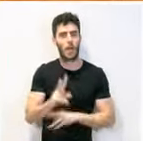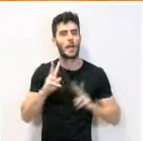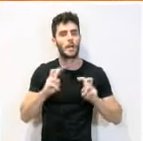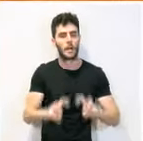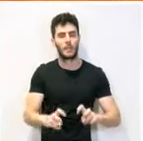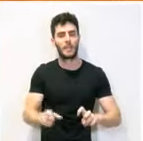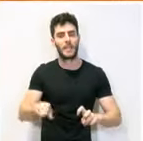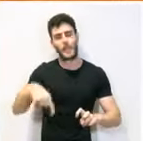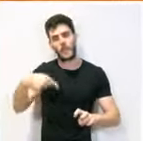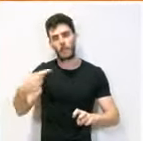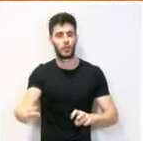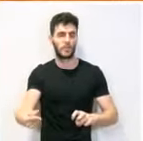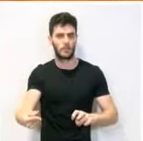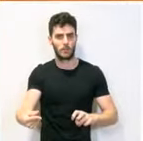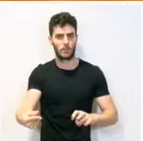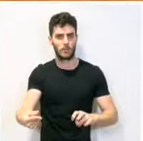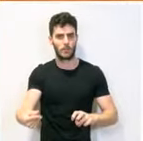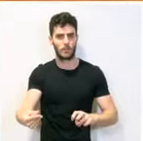y posteriormente,